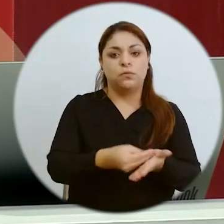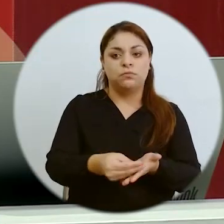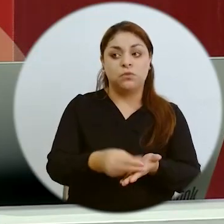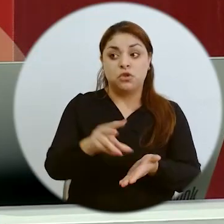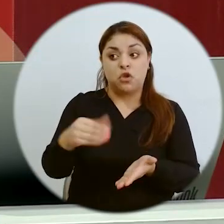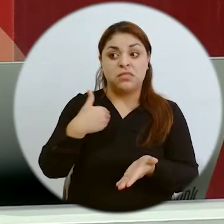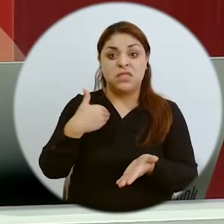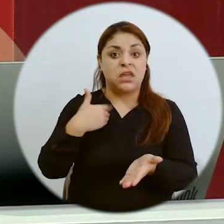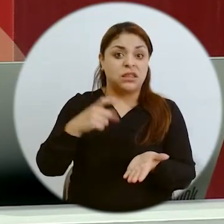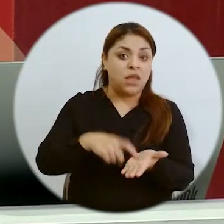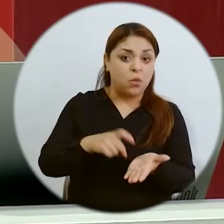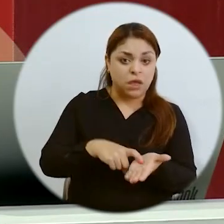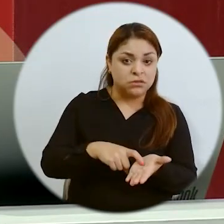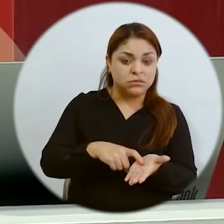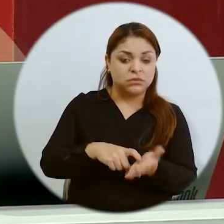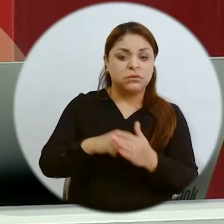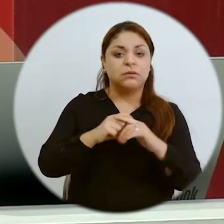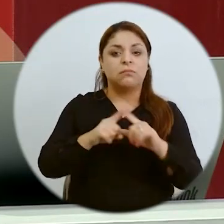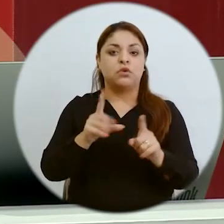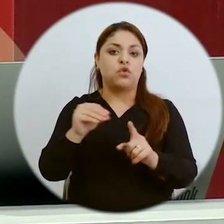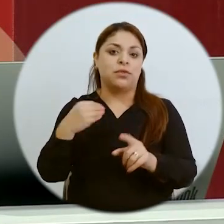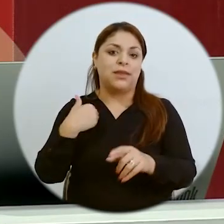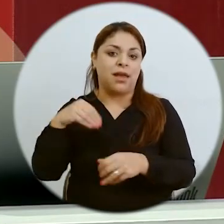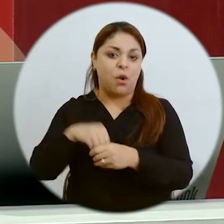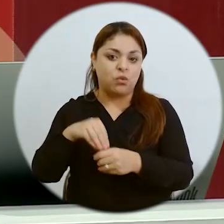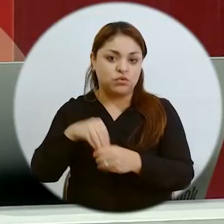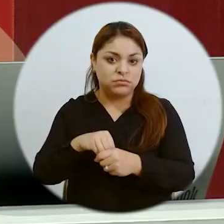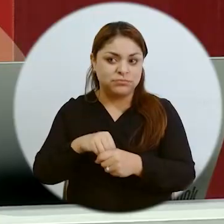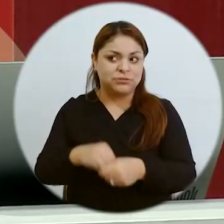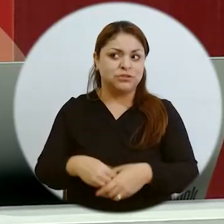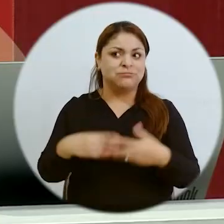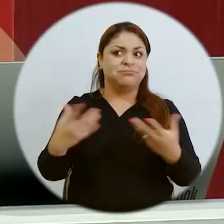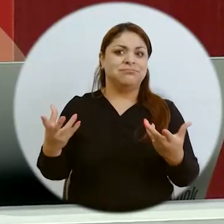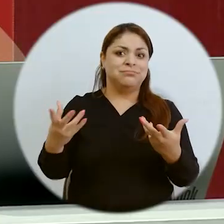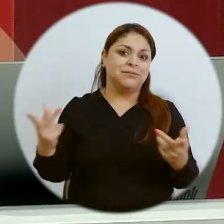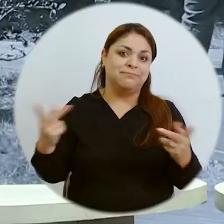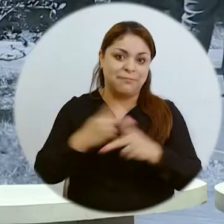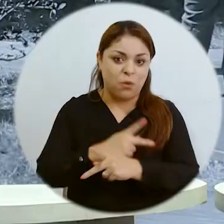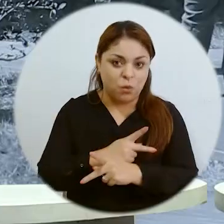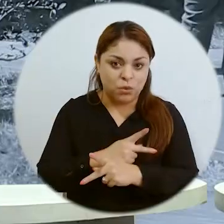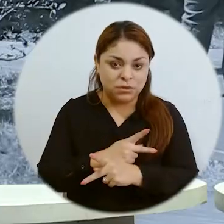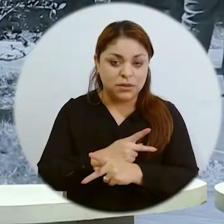endeudado, pero no ahorra. Y no sé qué es peor. No sé qué es peor.